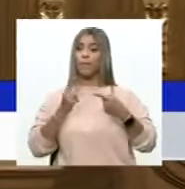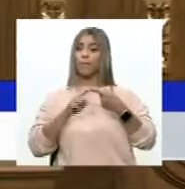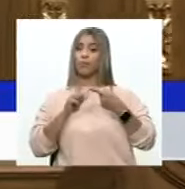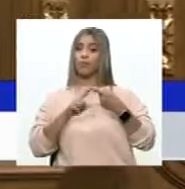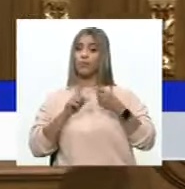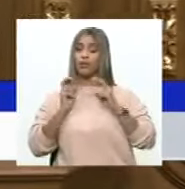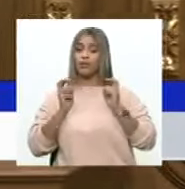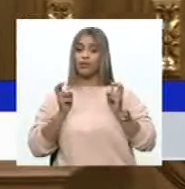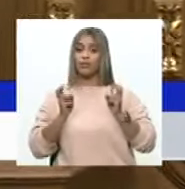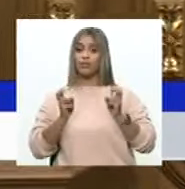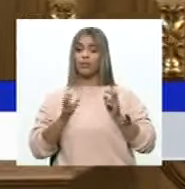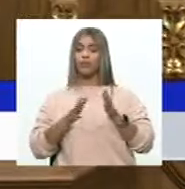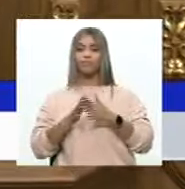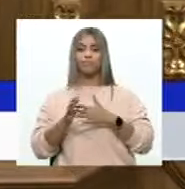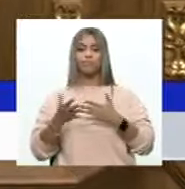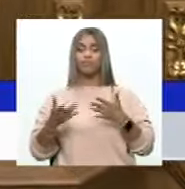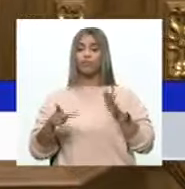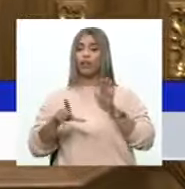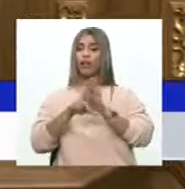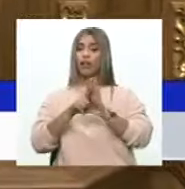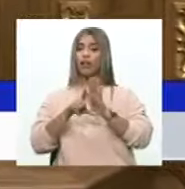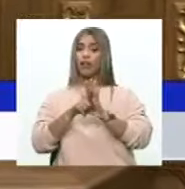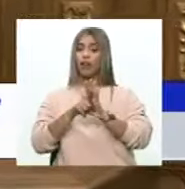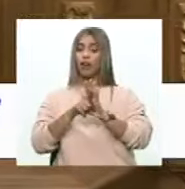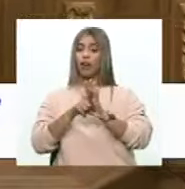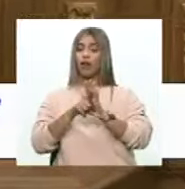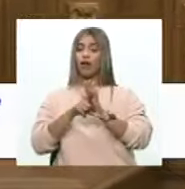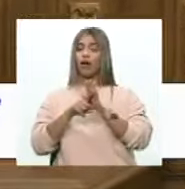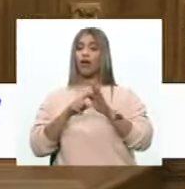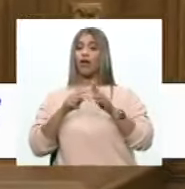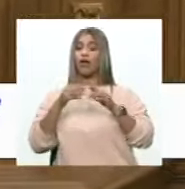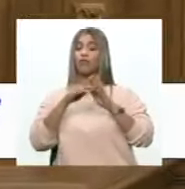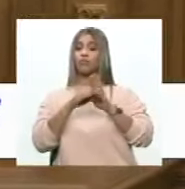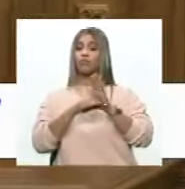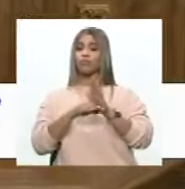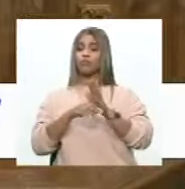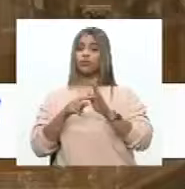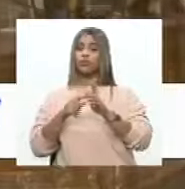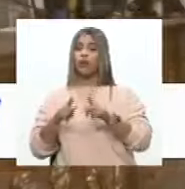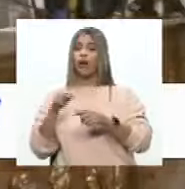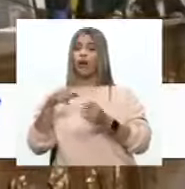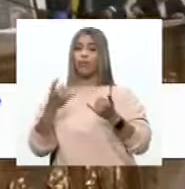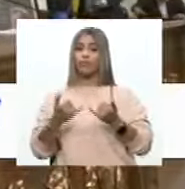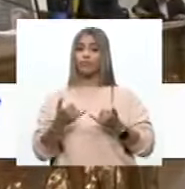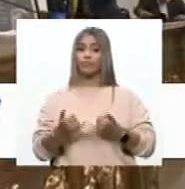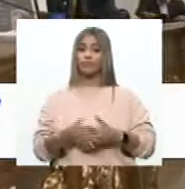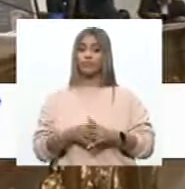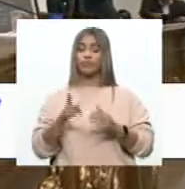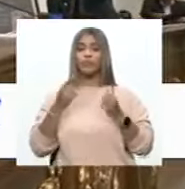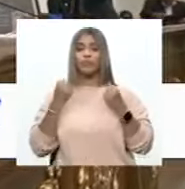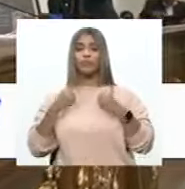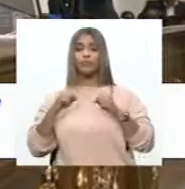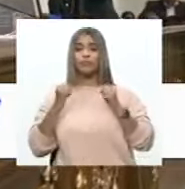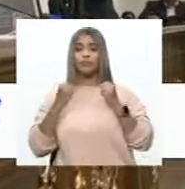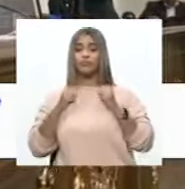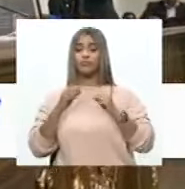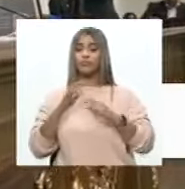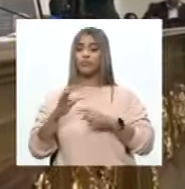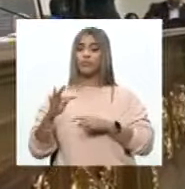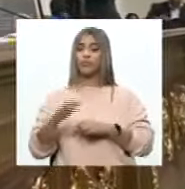término, de lo que es la ley complementaria de endeudamiento para el presente ejercicio